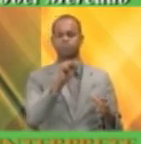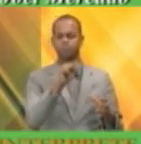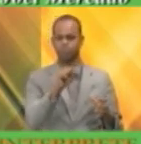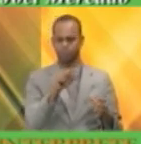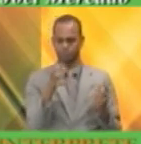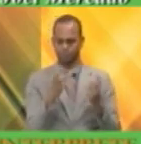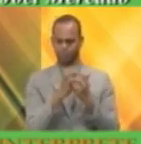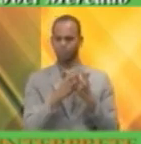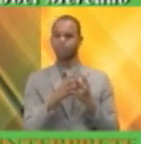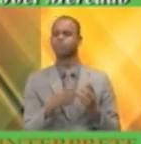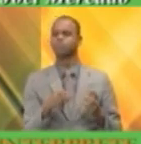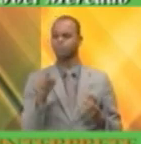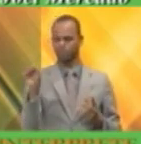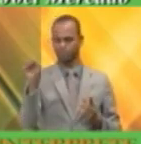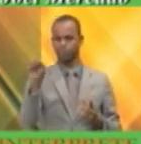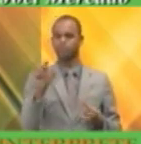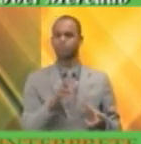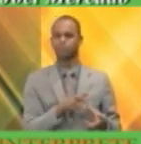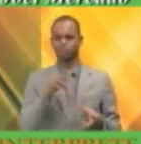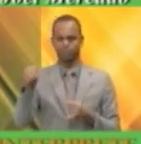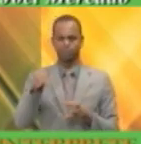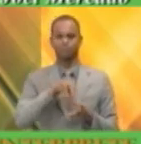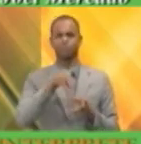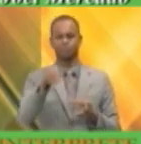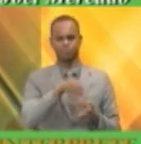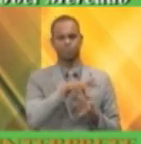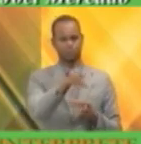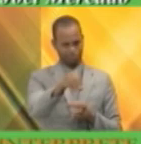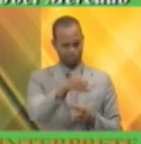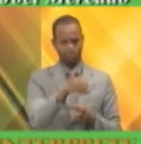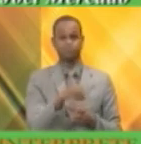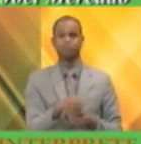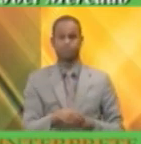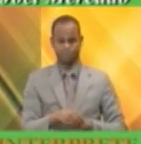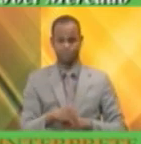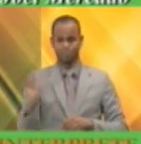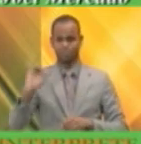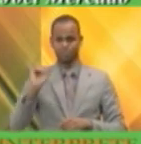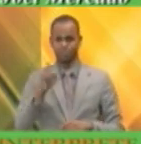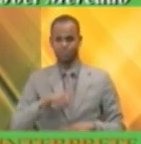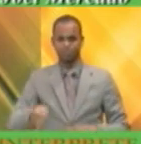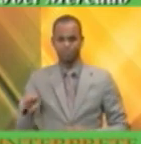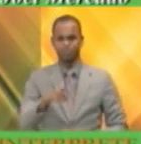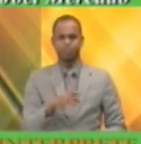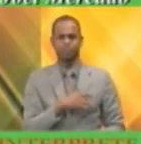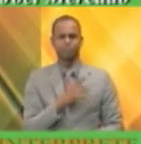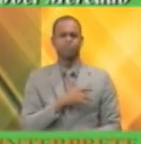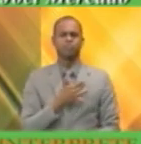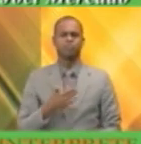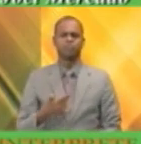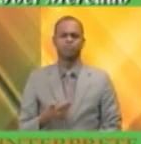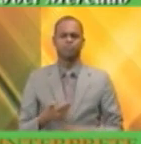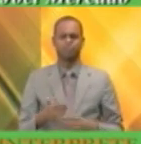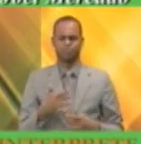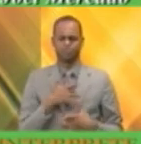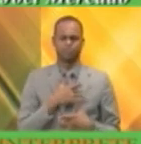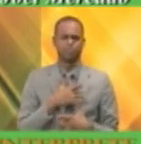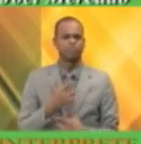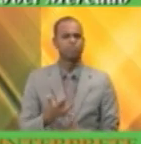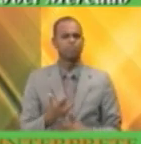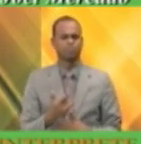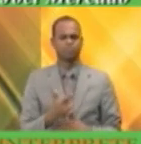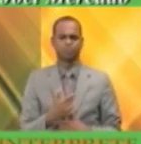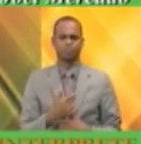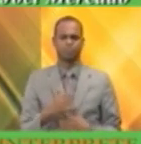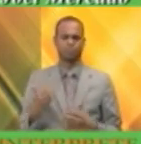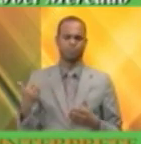tanto eso, aquellas personas que se sientan con, como tenemos mucho ahora, inclinación, que se